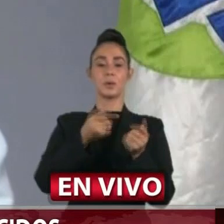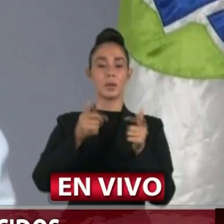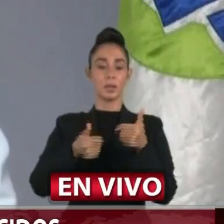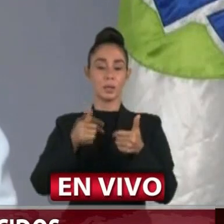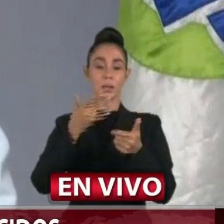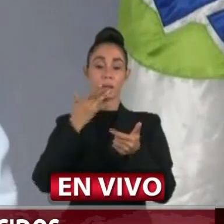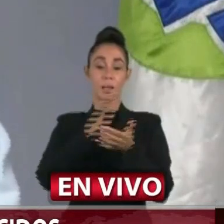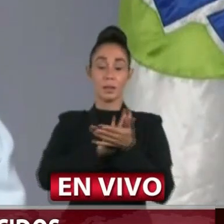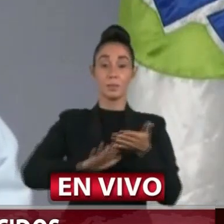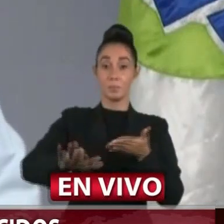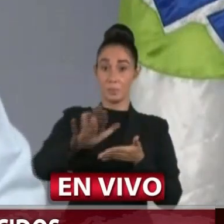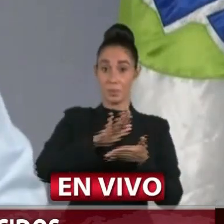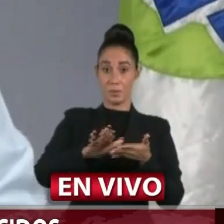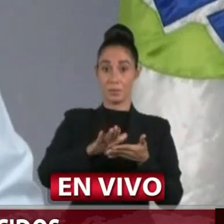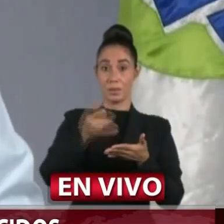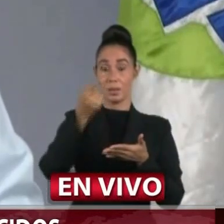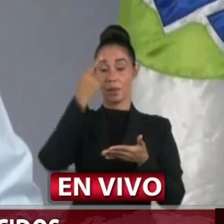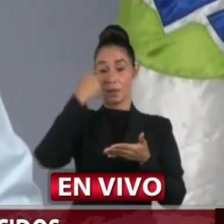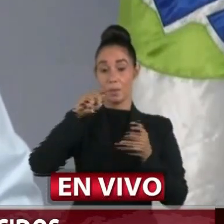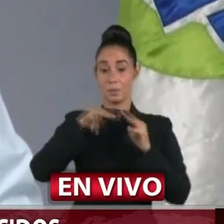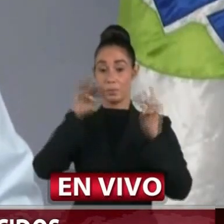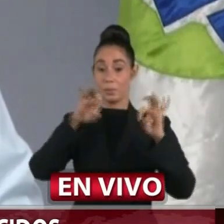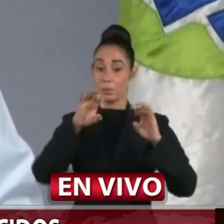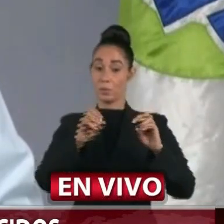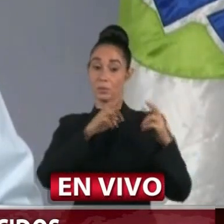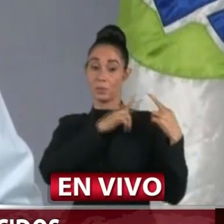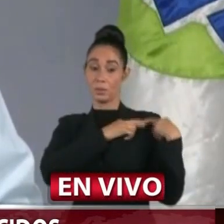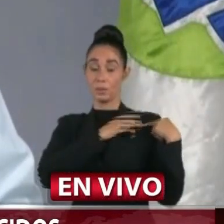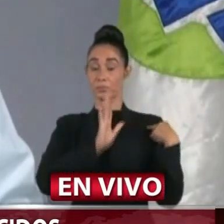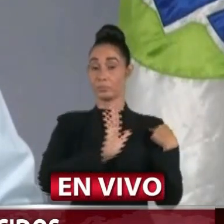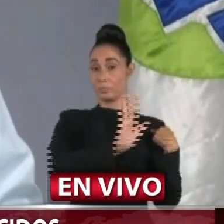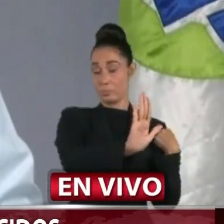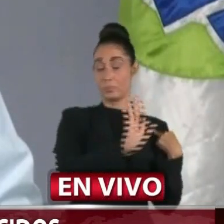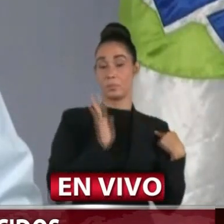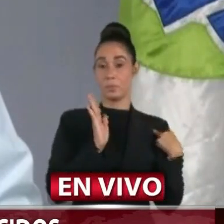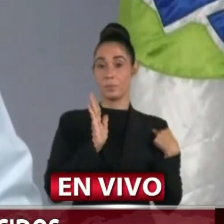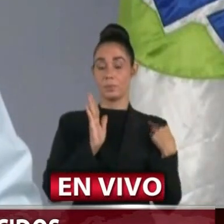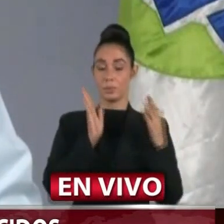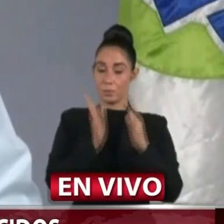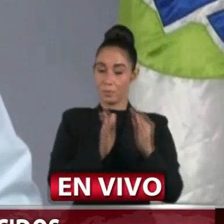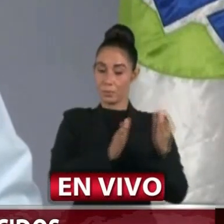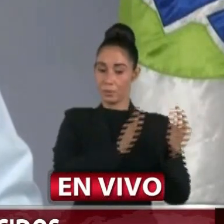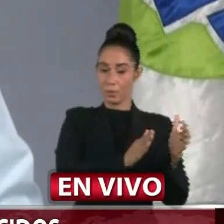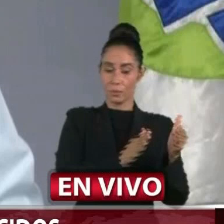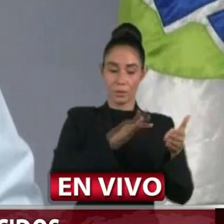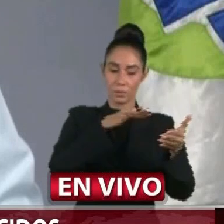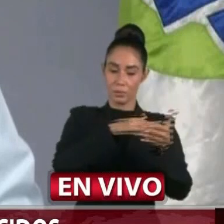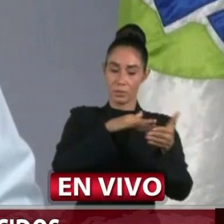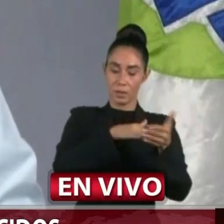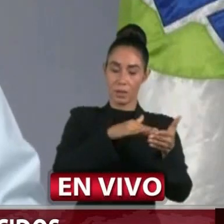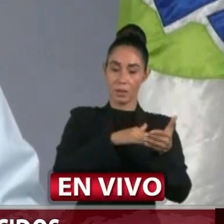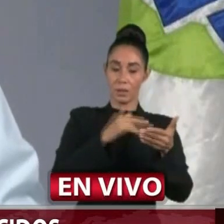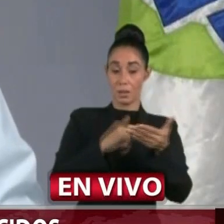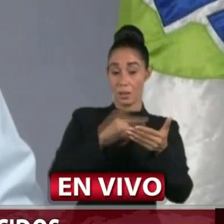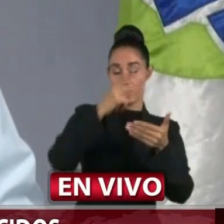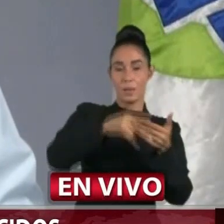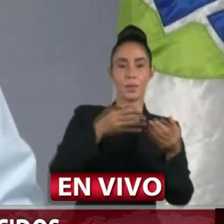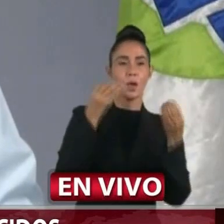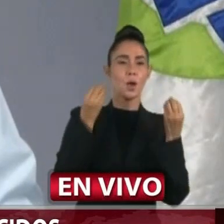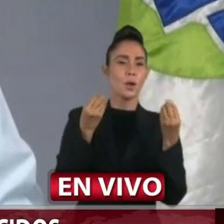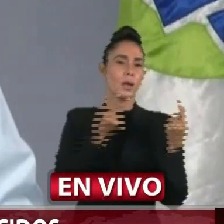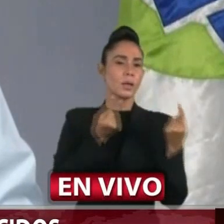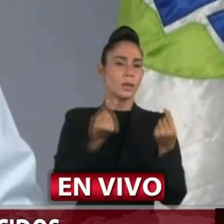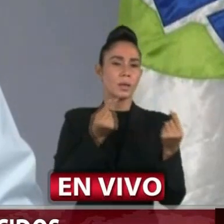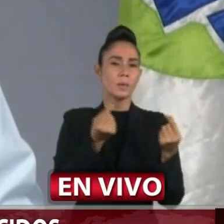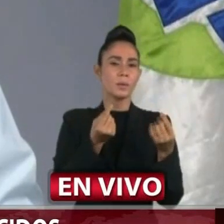sanitarias que hasta la fecha se han estado llevando a cabo. Ellos serán los responsables de organizar la planificación de cómo se